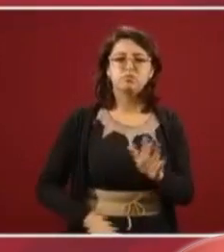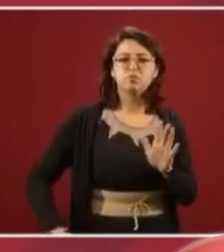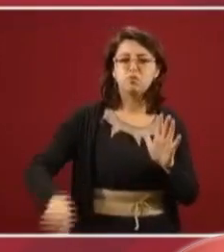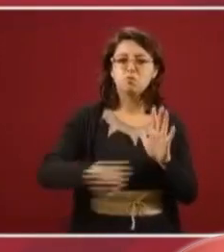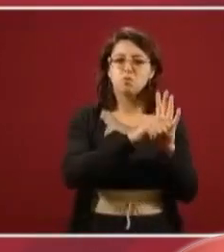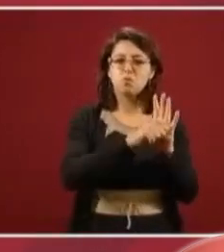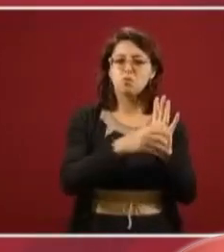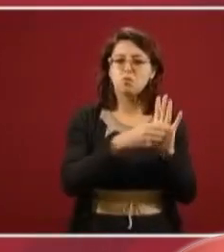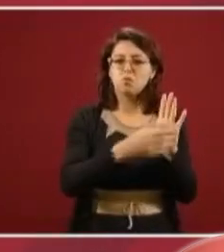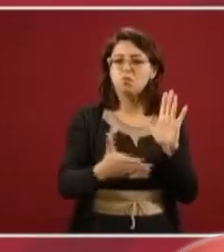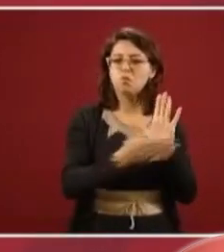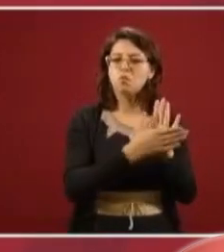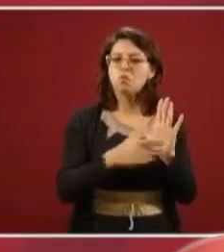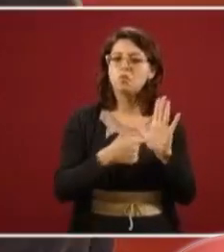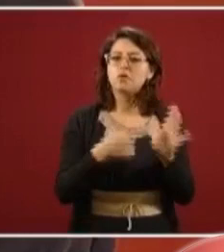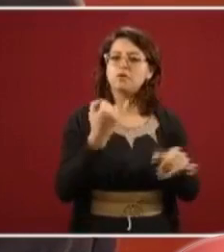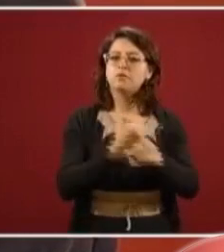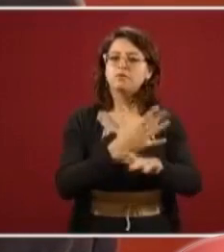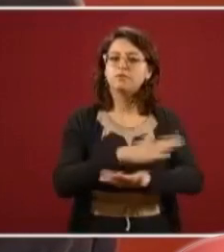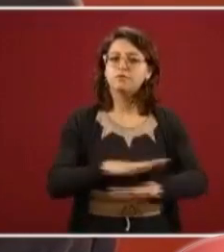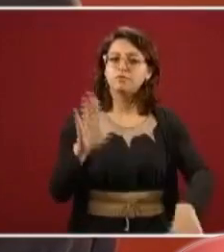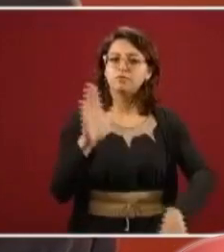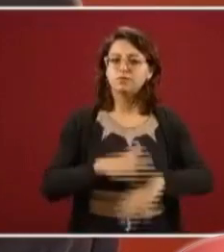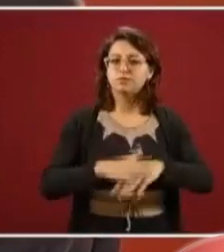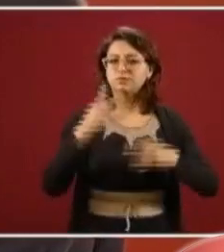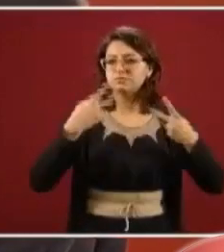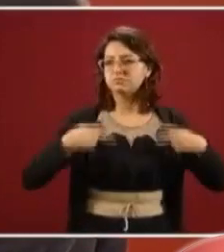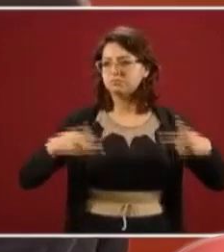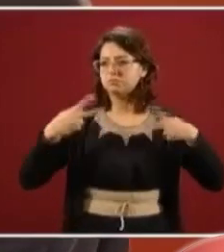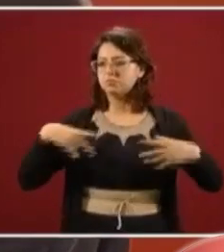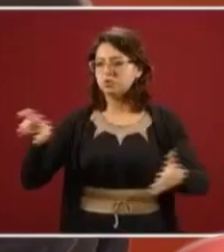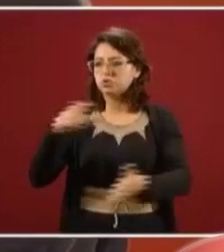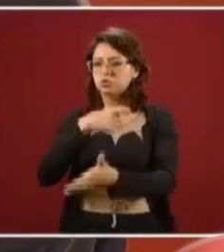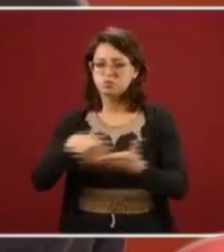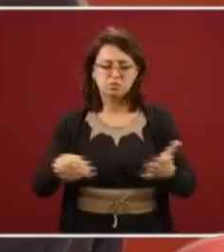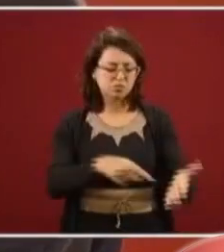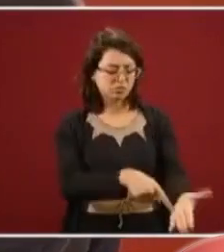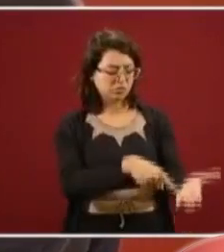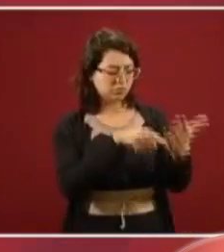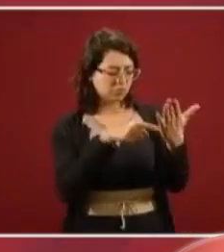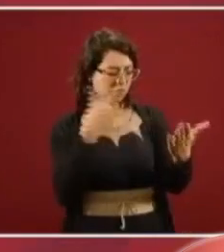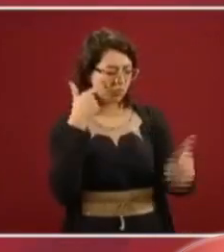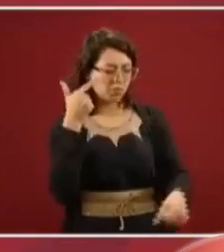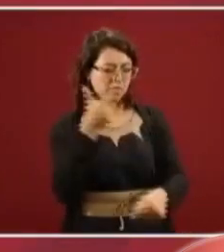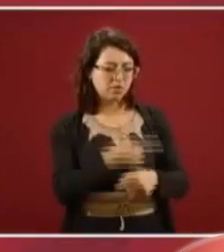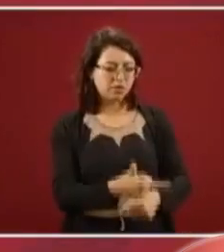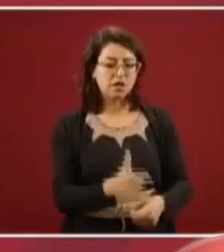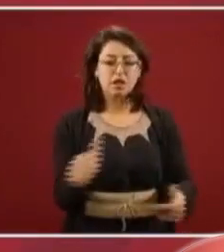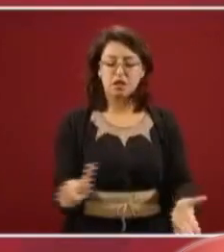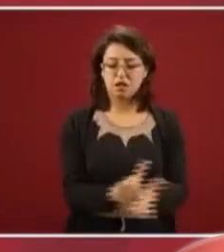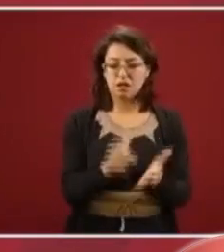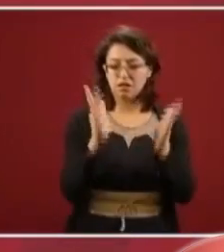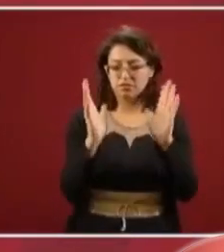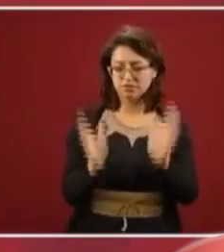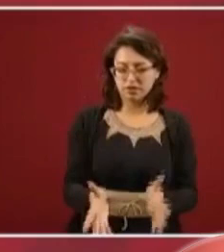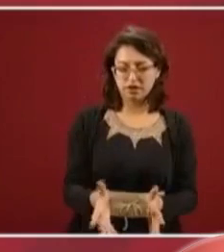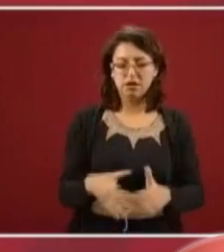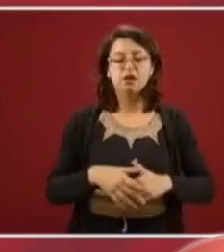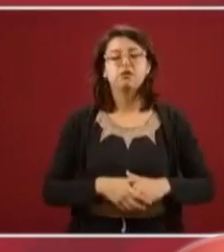brinde más información a los consumidores. Ya está la ley y se va a